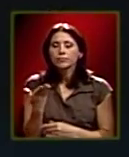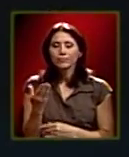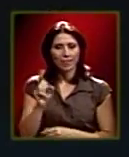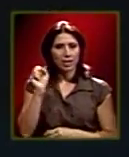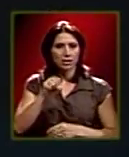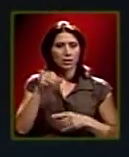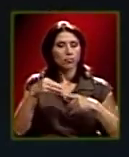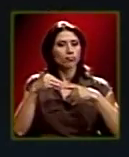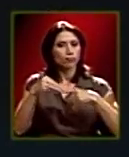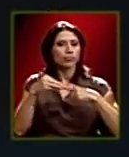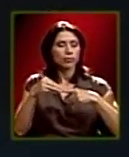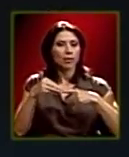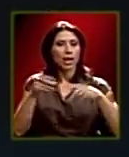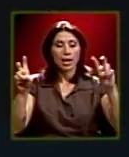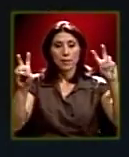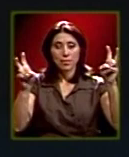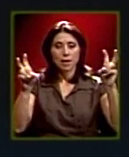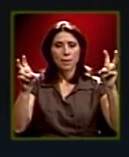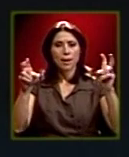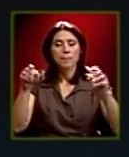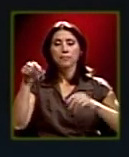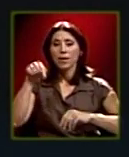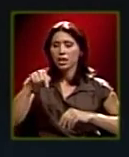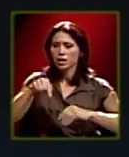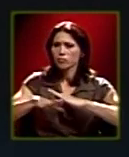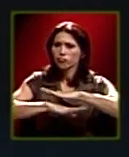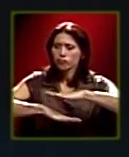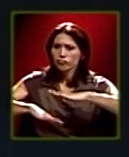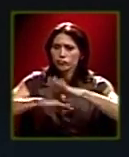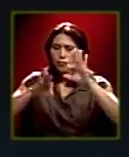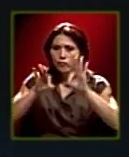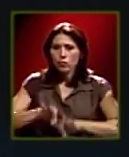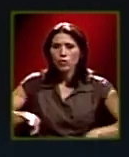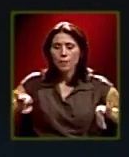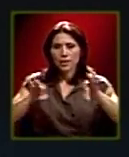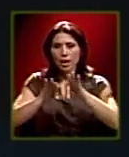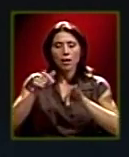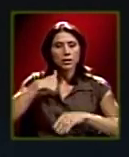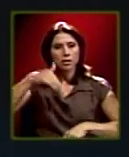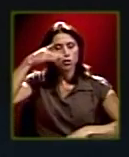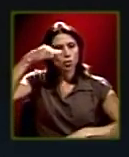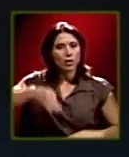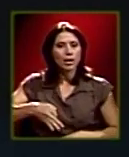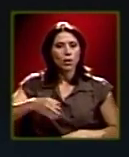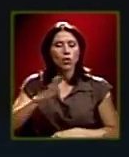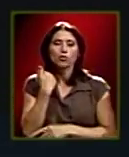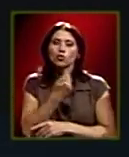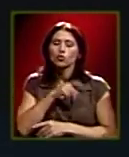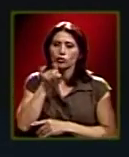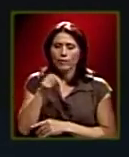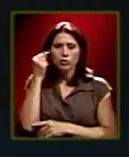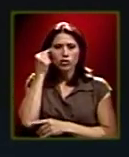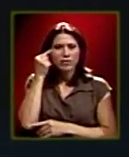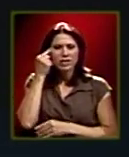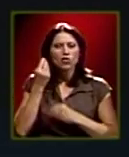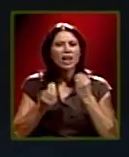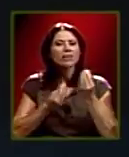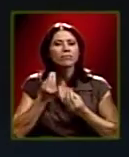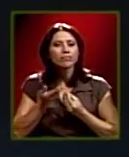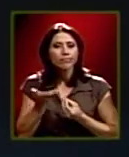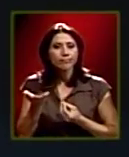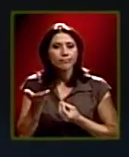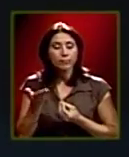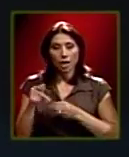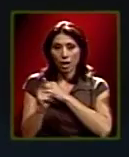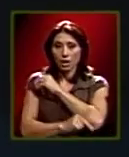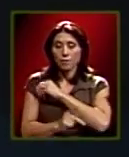vez, don Juan Rafael, el tema aquí es fundamental, y lo que creo que tenemos que reflexionar es lo siguiente. El